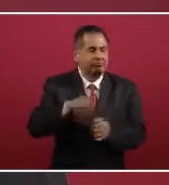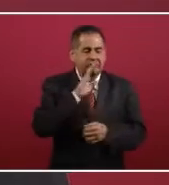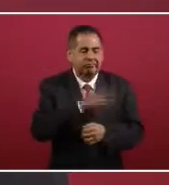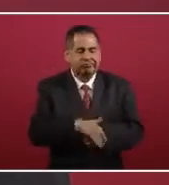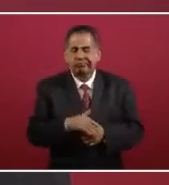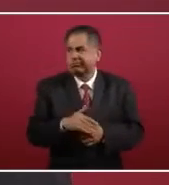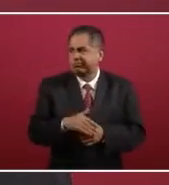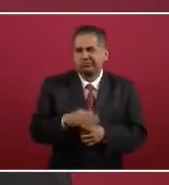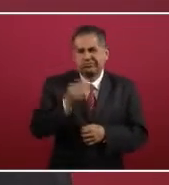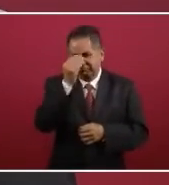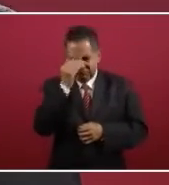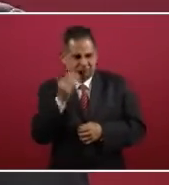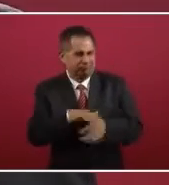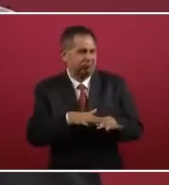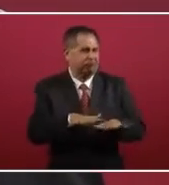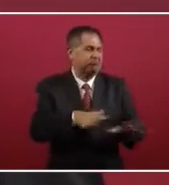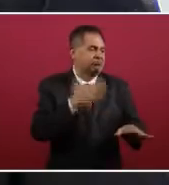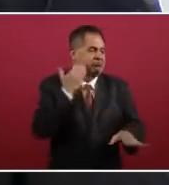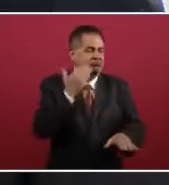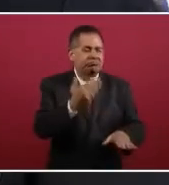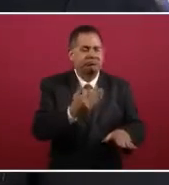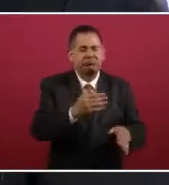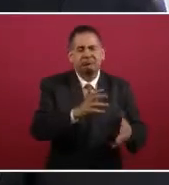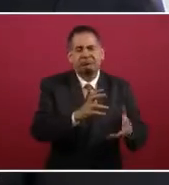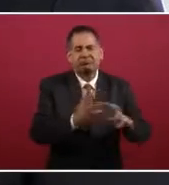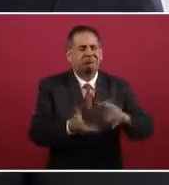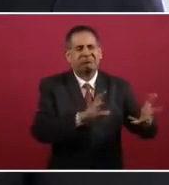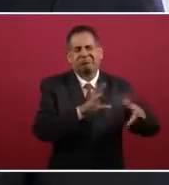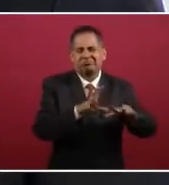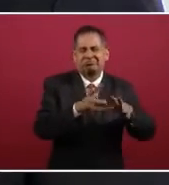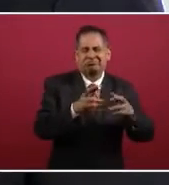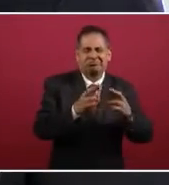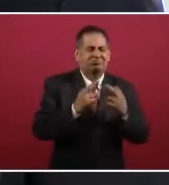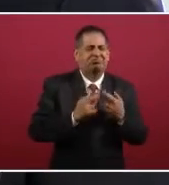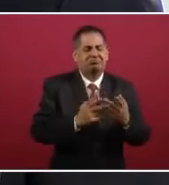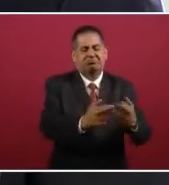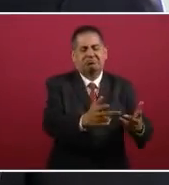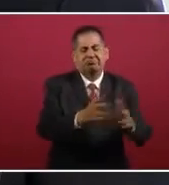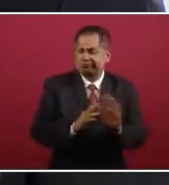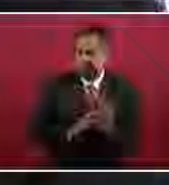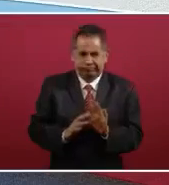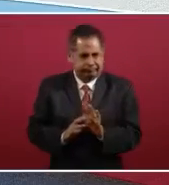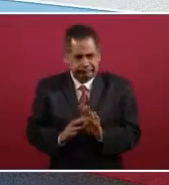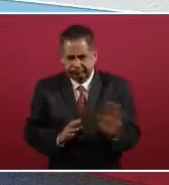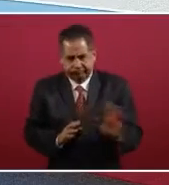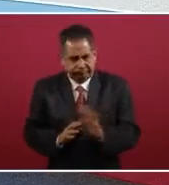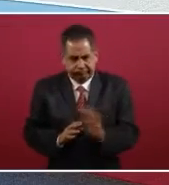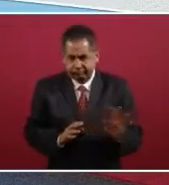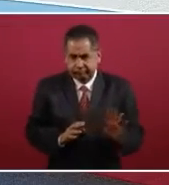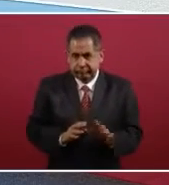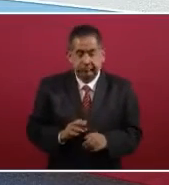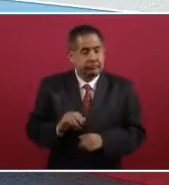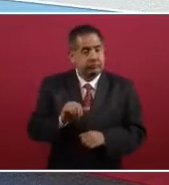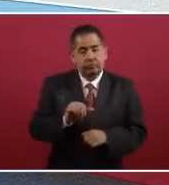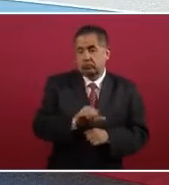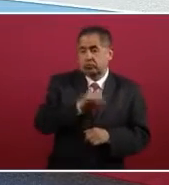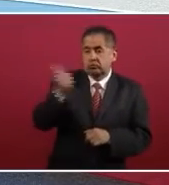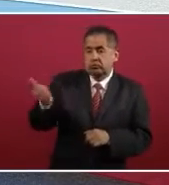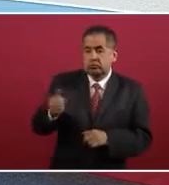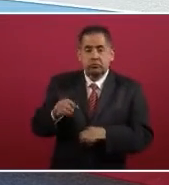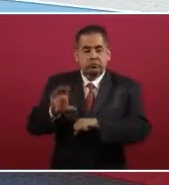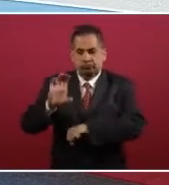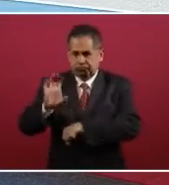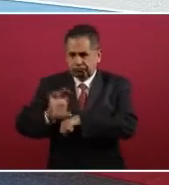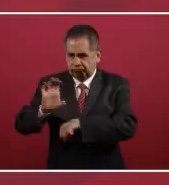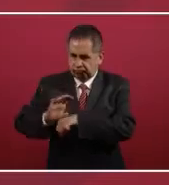duraban y volvían a ser de terracería. Ahora se están haciendo de cemento,